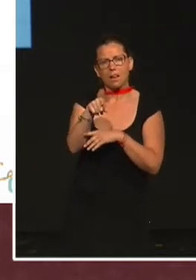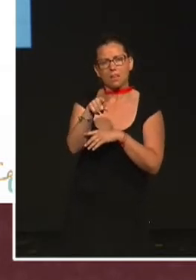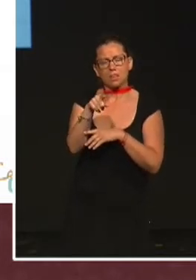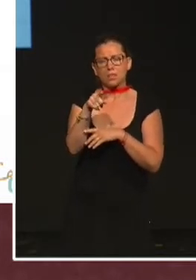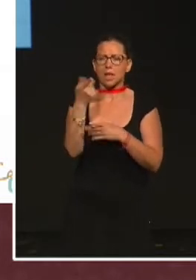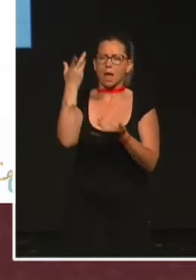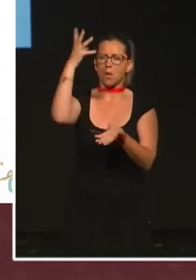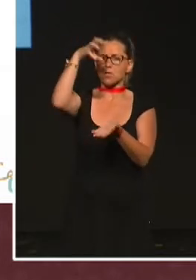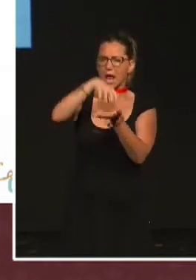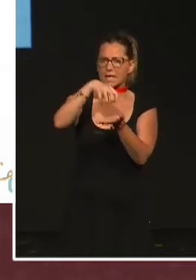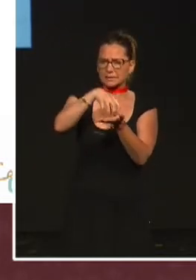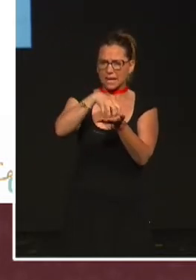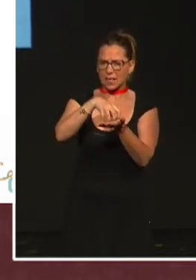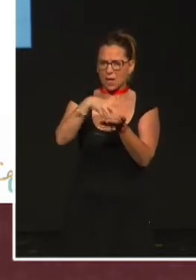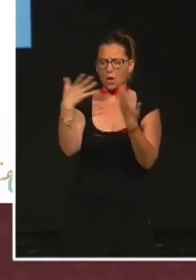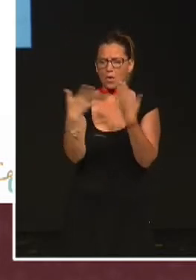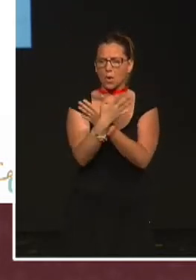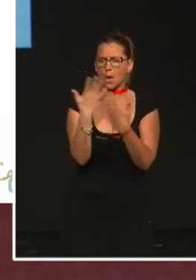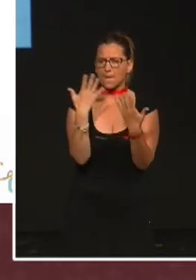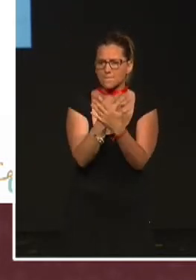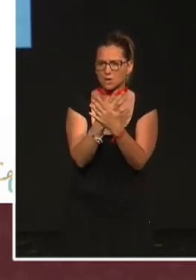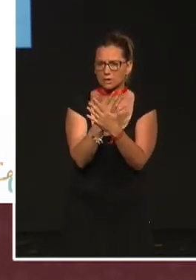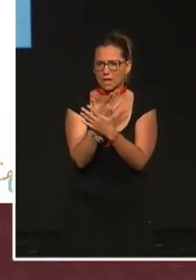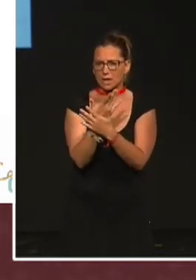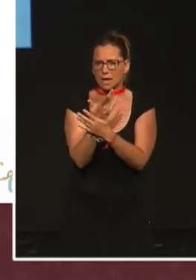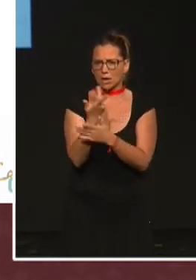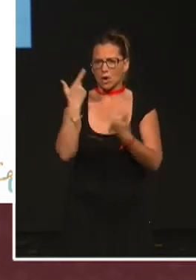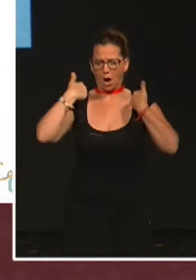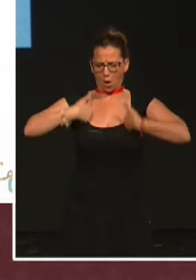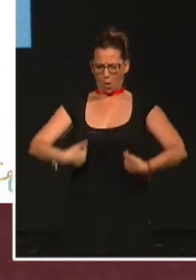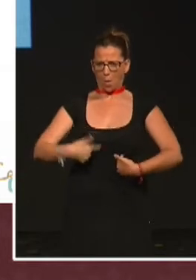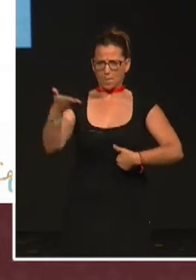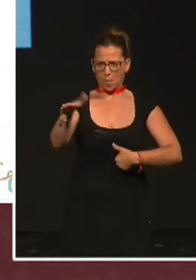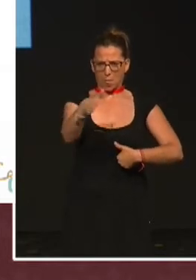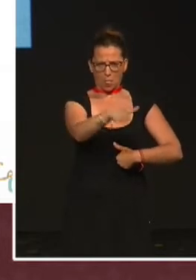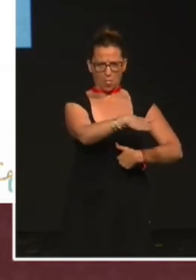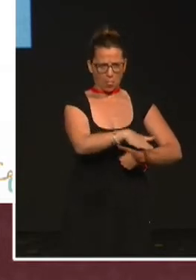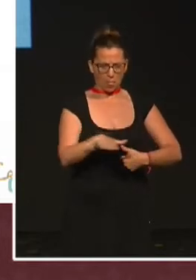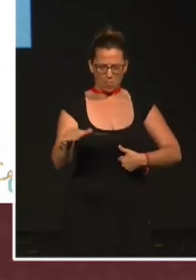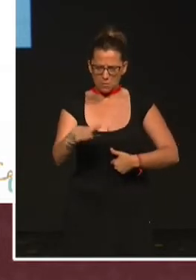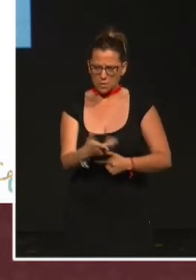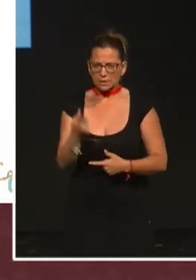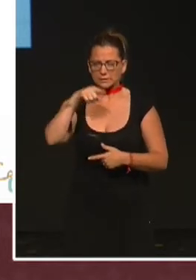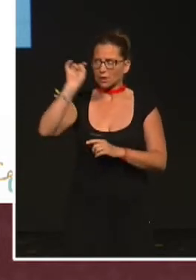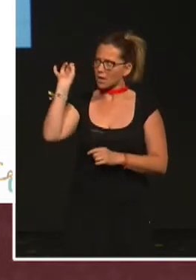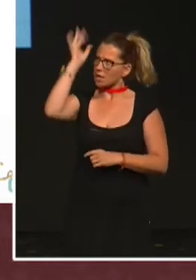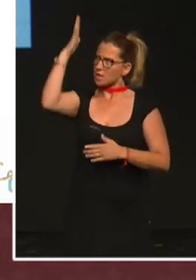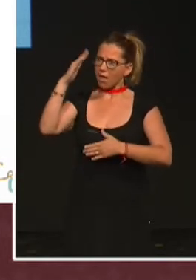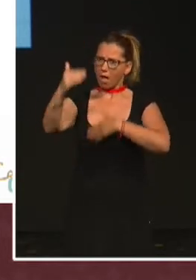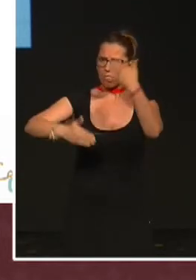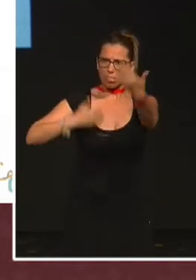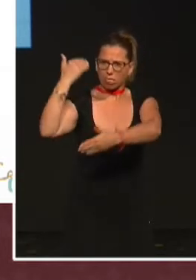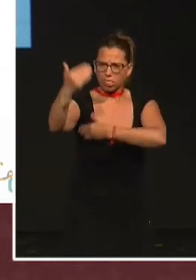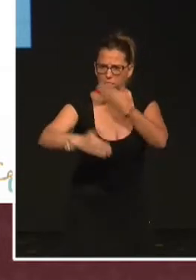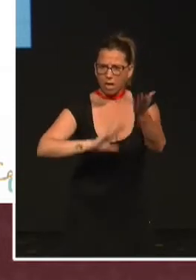instalación capaz de compostar cuerpos de difuntos. Esa idea evolucionó a lo que es hoy